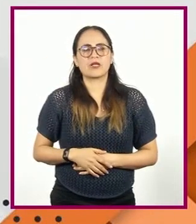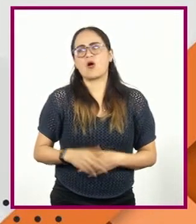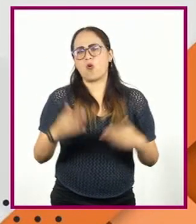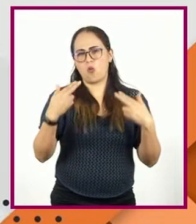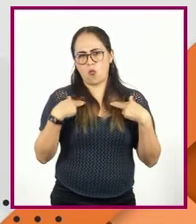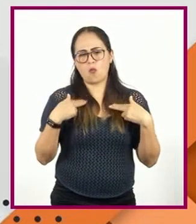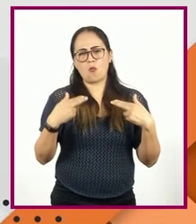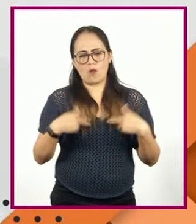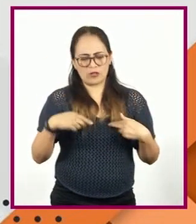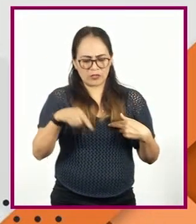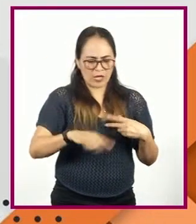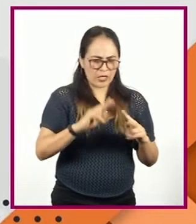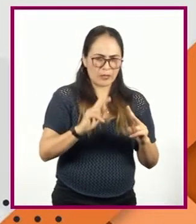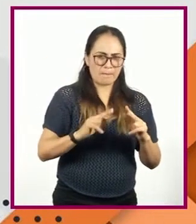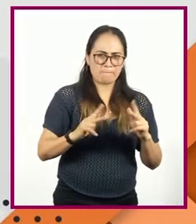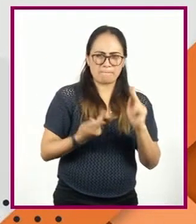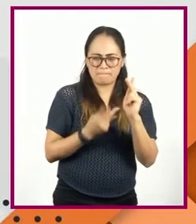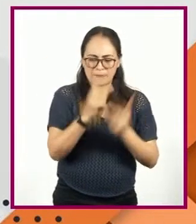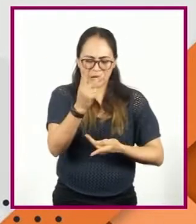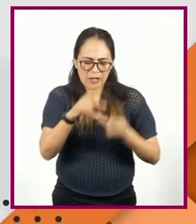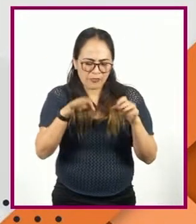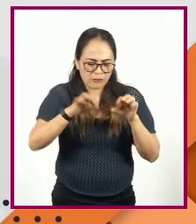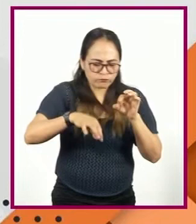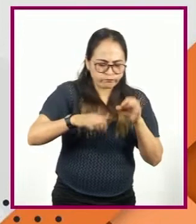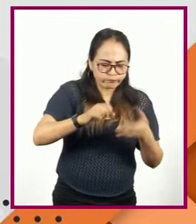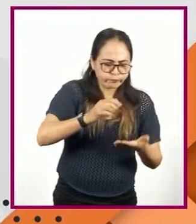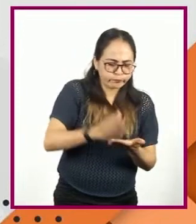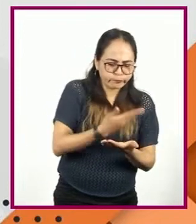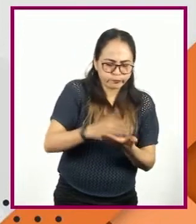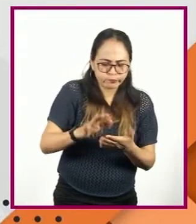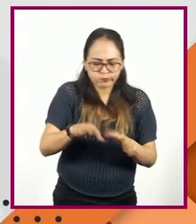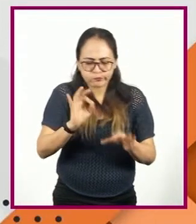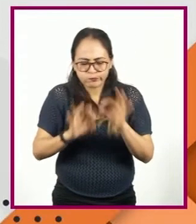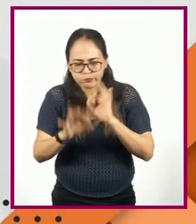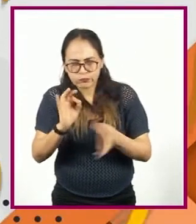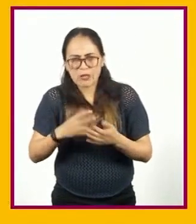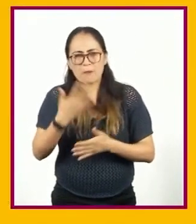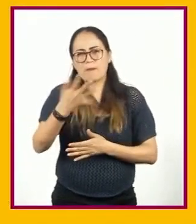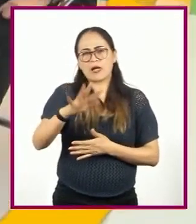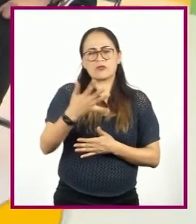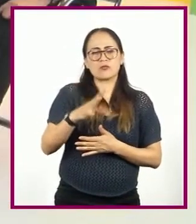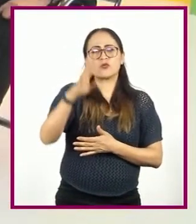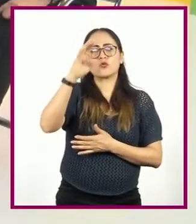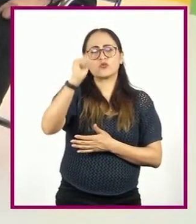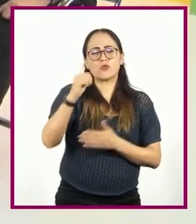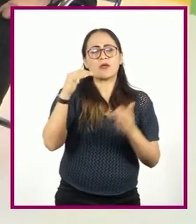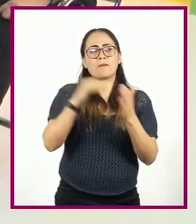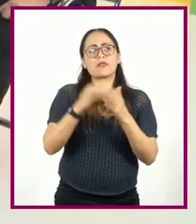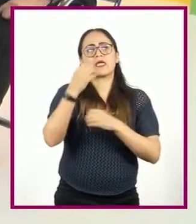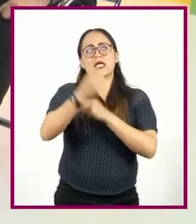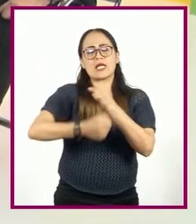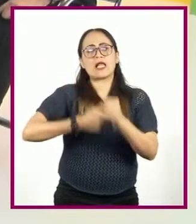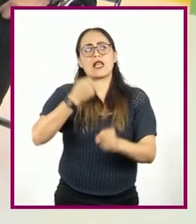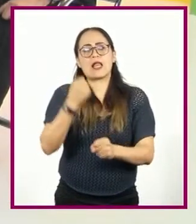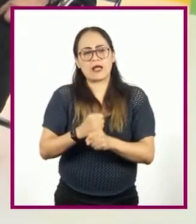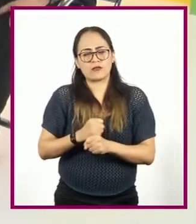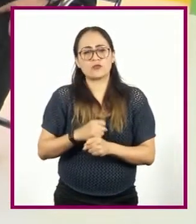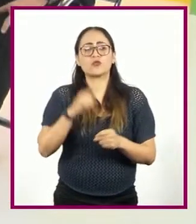en plantas se realizaba por lo menos desde hace 9,000 años. Como